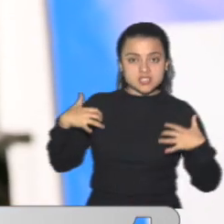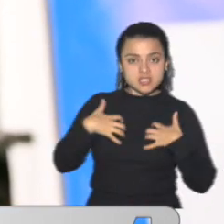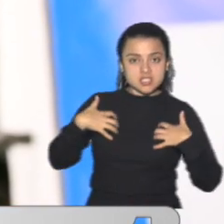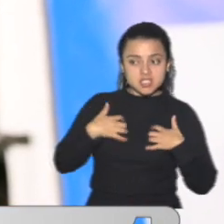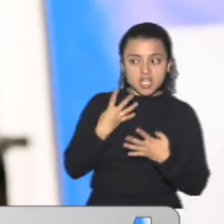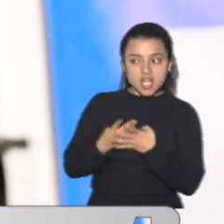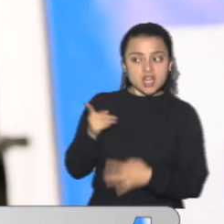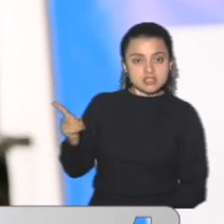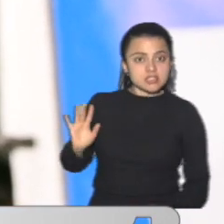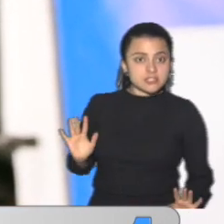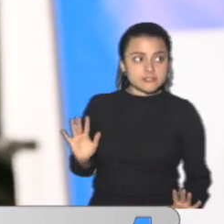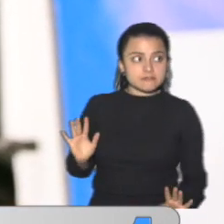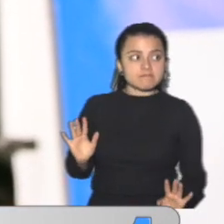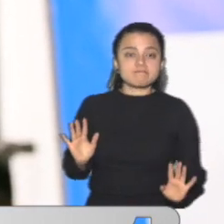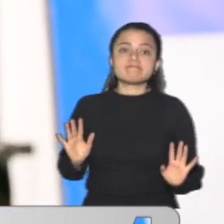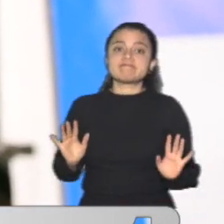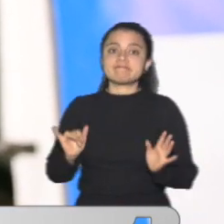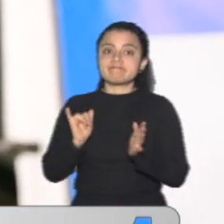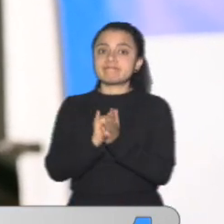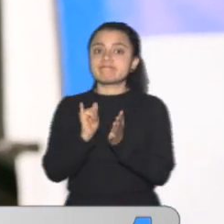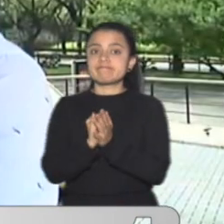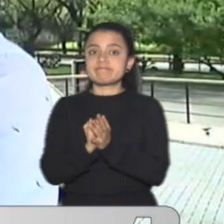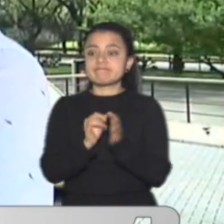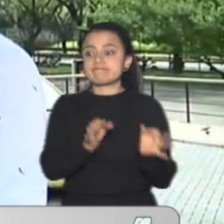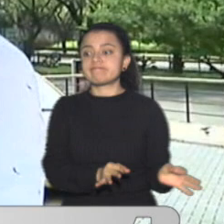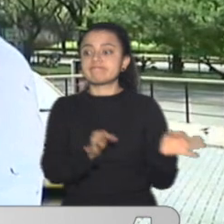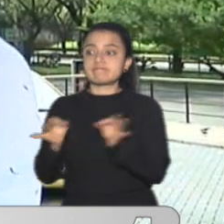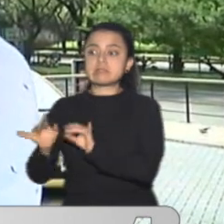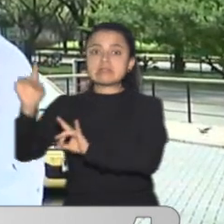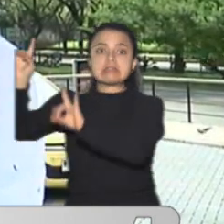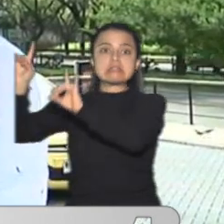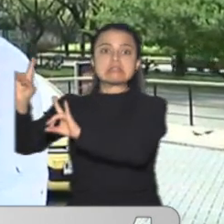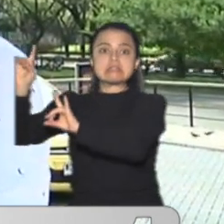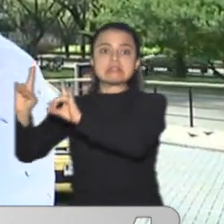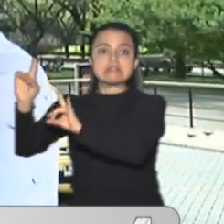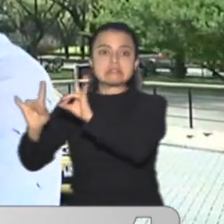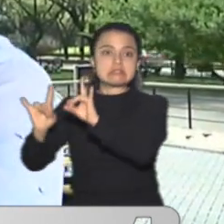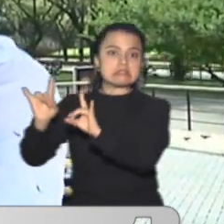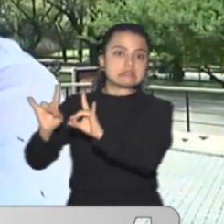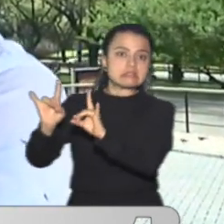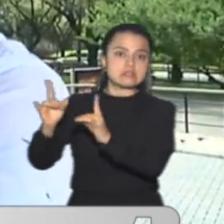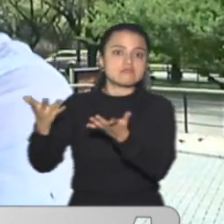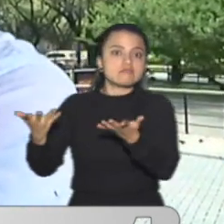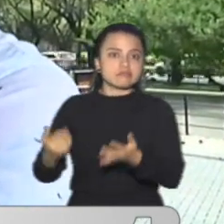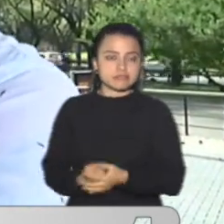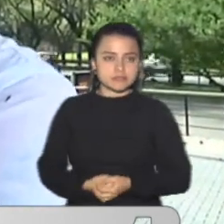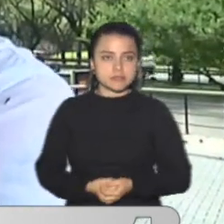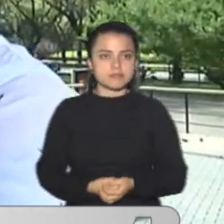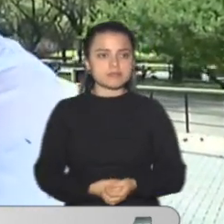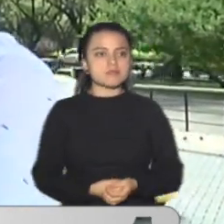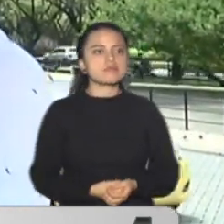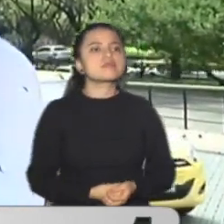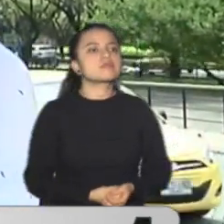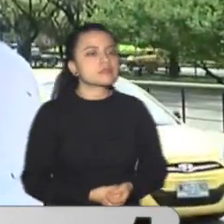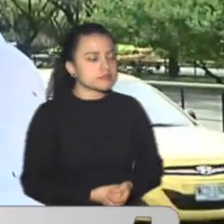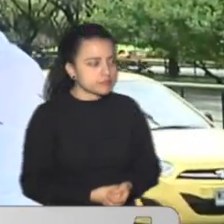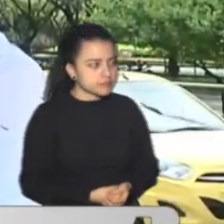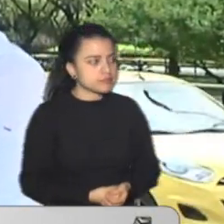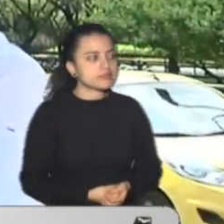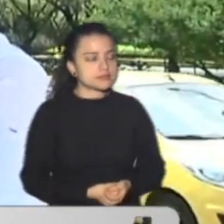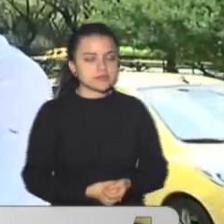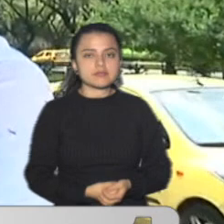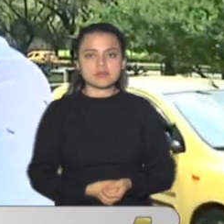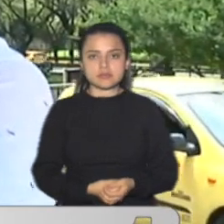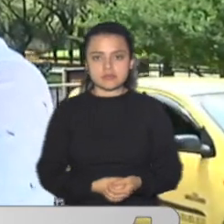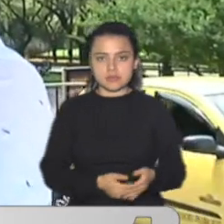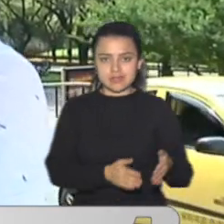han sido canceladas por falta de conexión hasta el momento hemos logrado surtir la etapa de la audiencia preparatoria a entrar a la